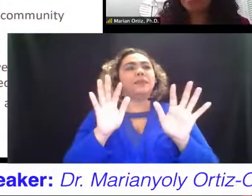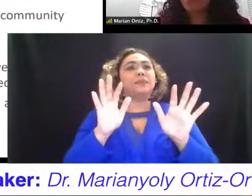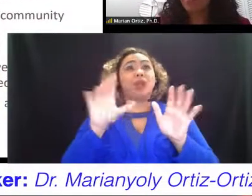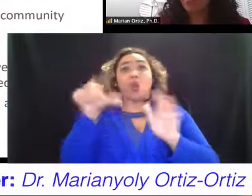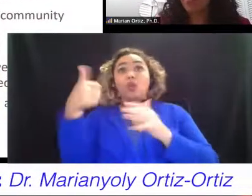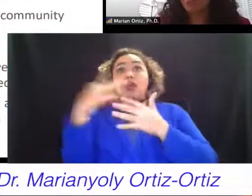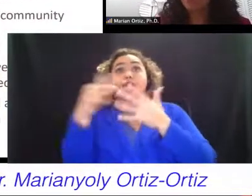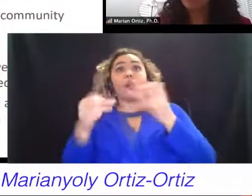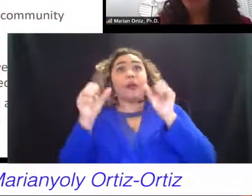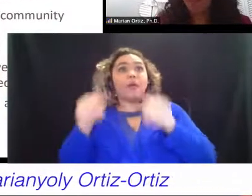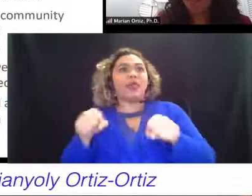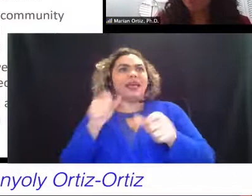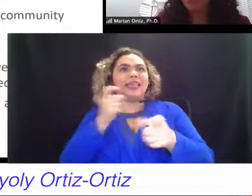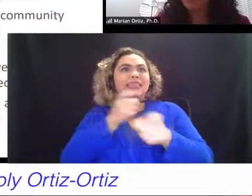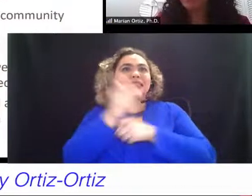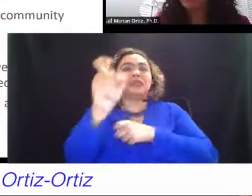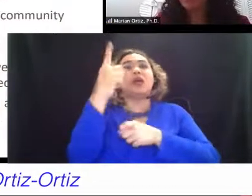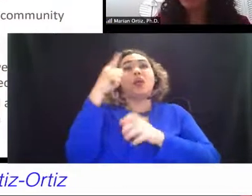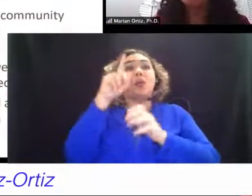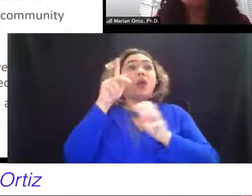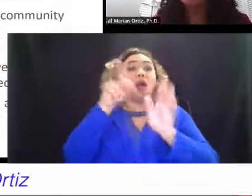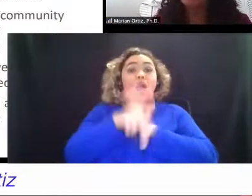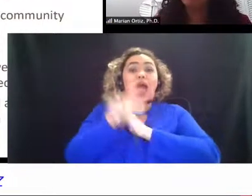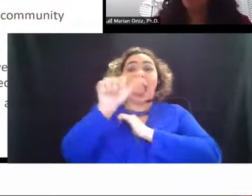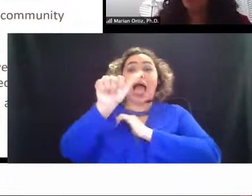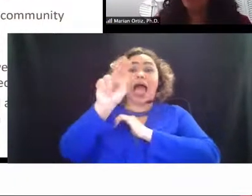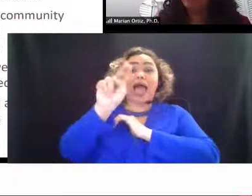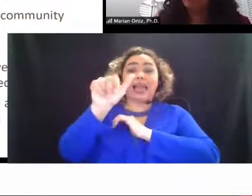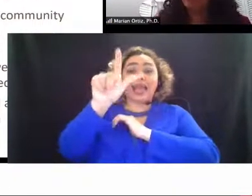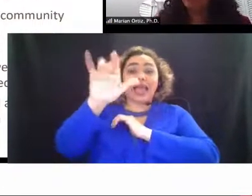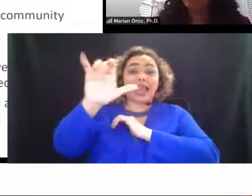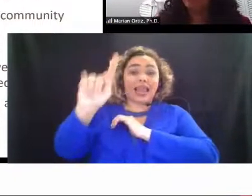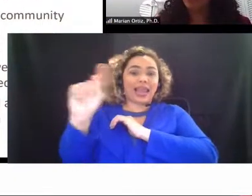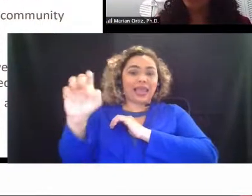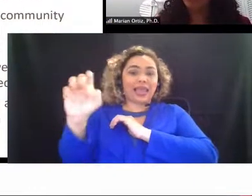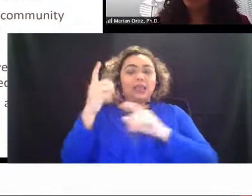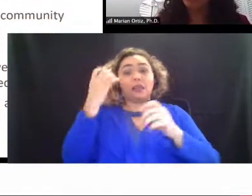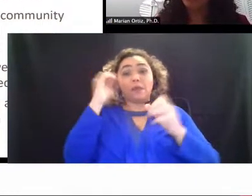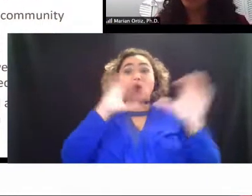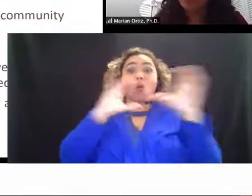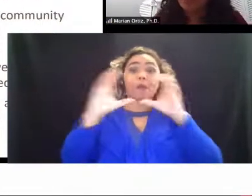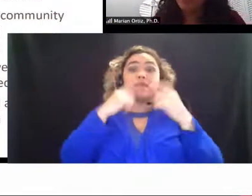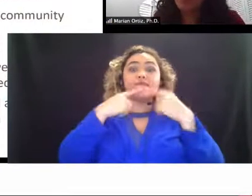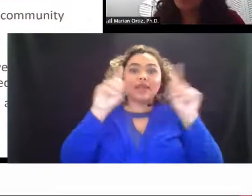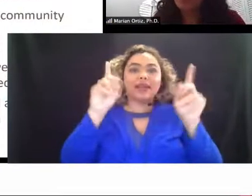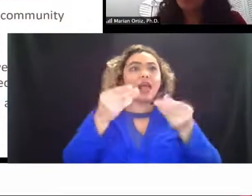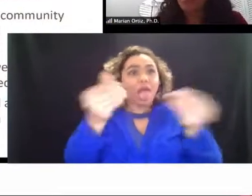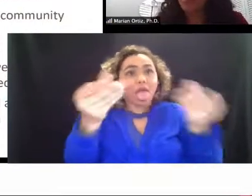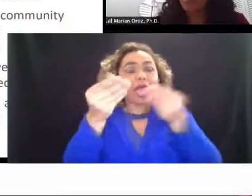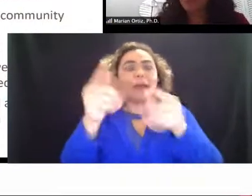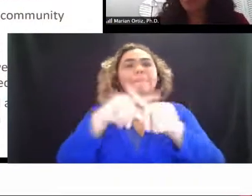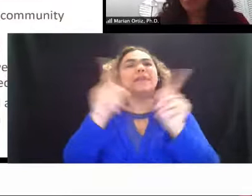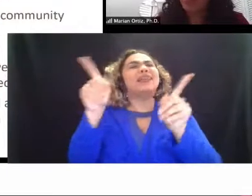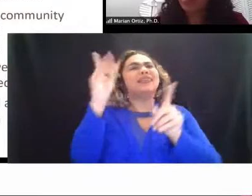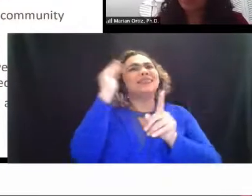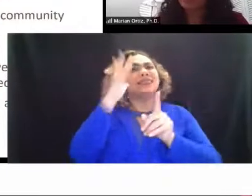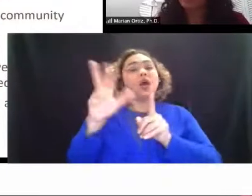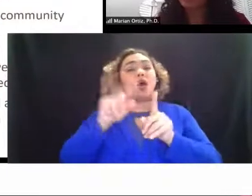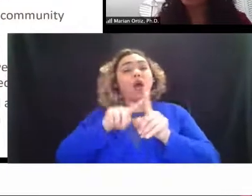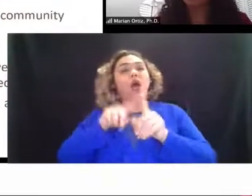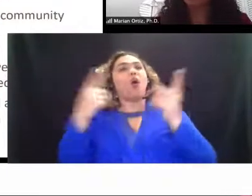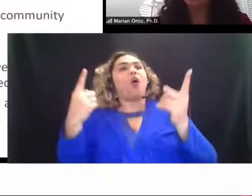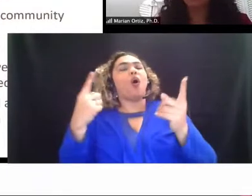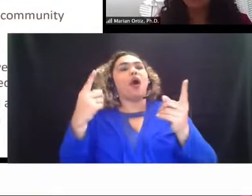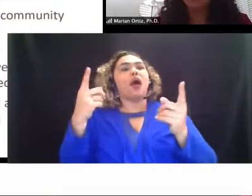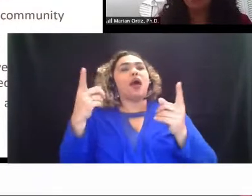alternativas que había, o específicamente al NALED, fueron muy efectivos comunicando, pero entonces no teníamos la parte opuesta, ¿verdad?, de los